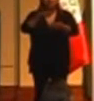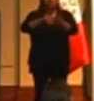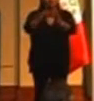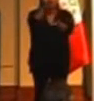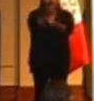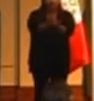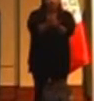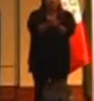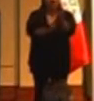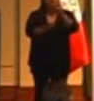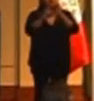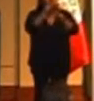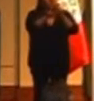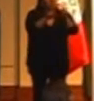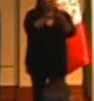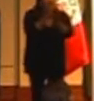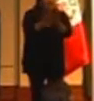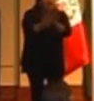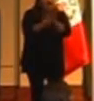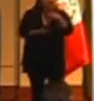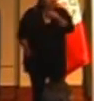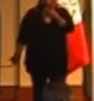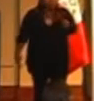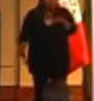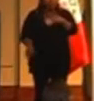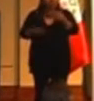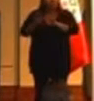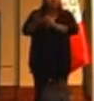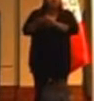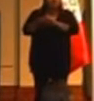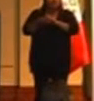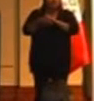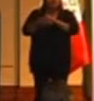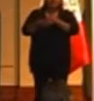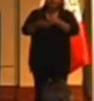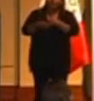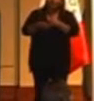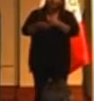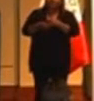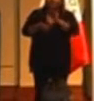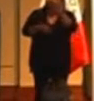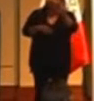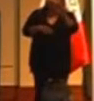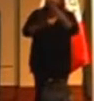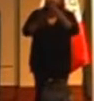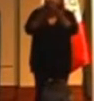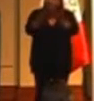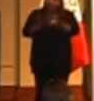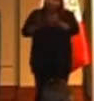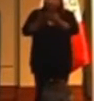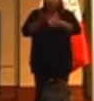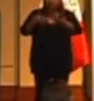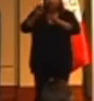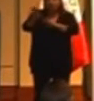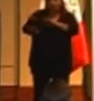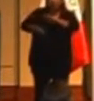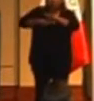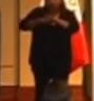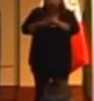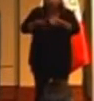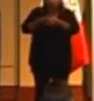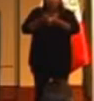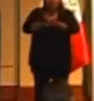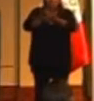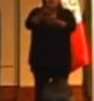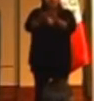consultas notariales, cosas muy simples que podrían incorporarse. Le he dicho que lo vamos a estudiar y a ver si lo podemos incorporar dentro del paquete de